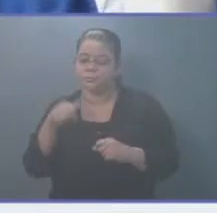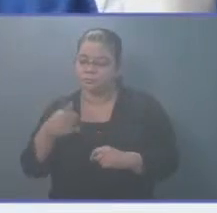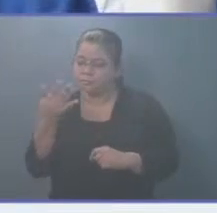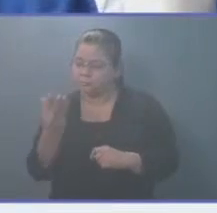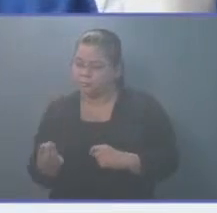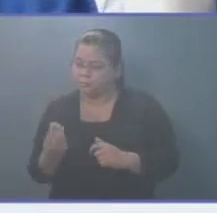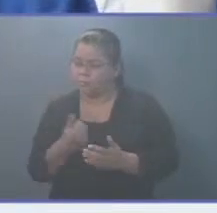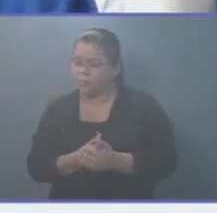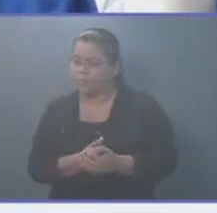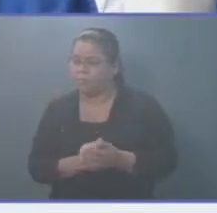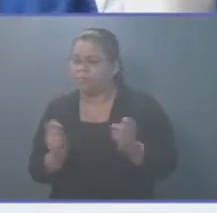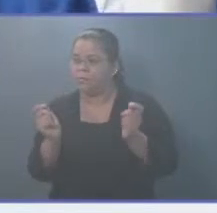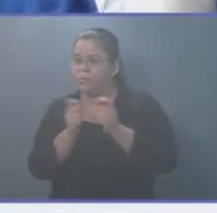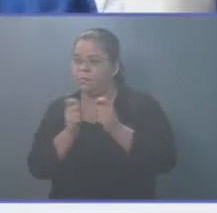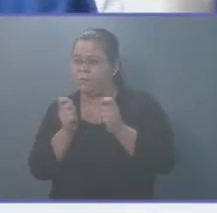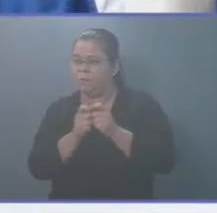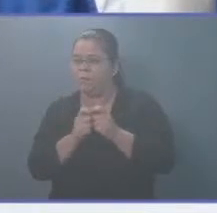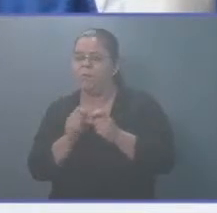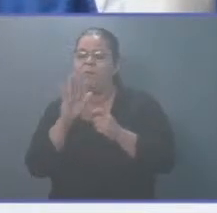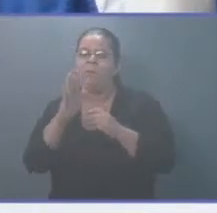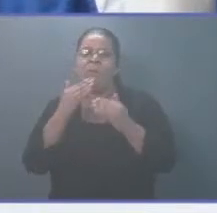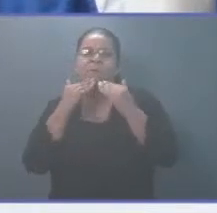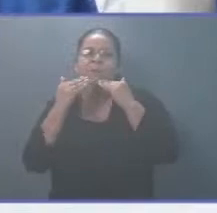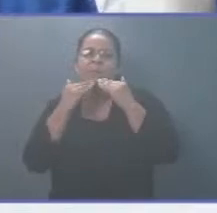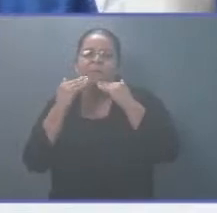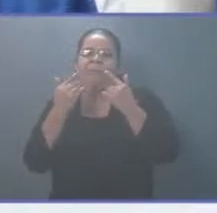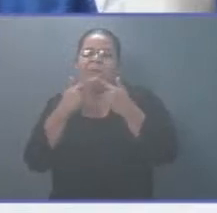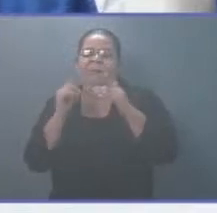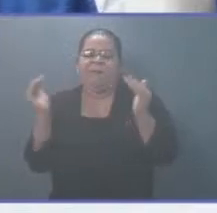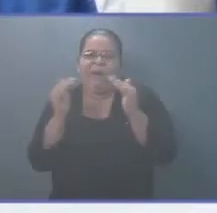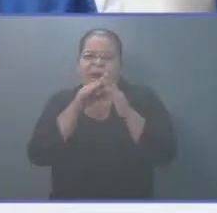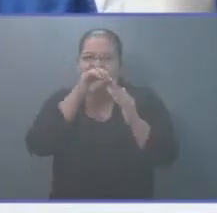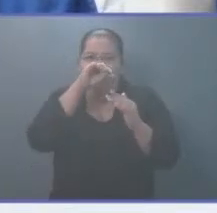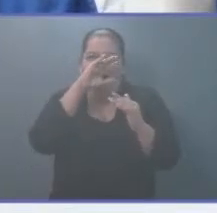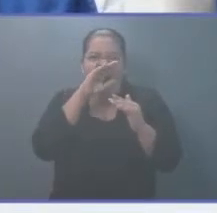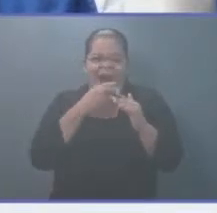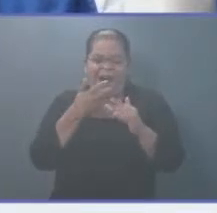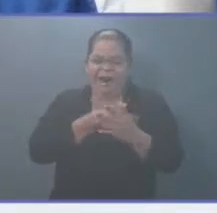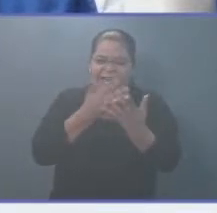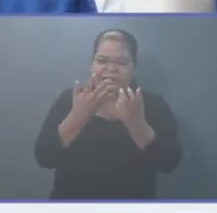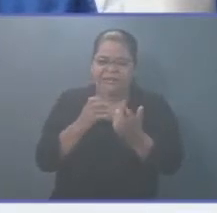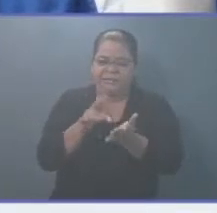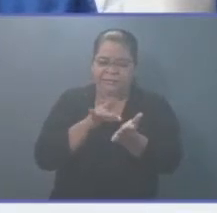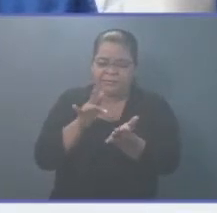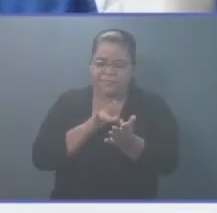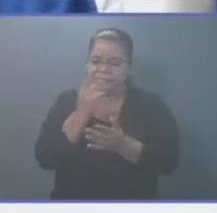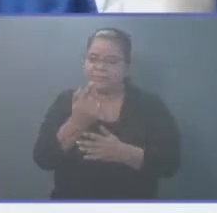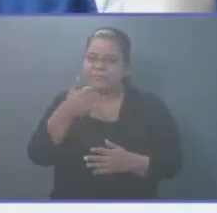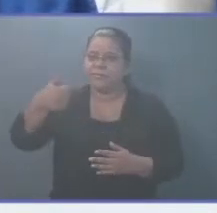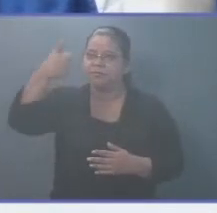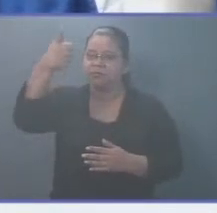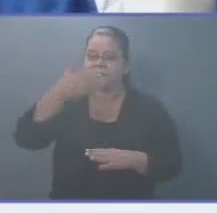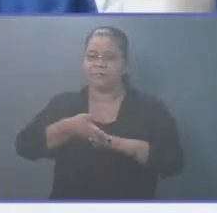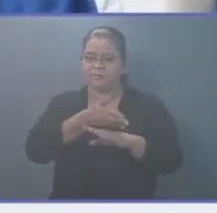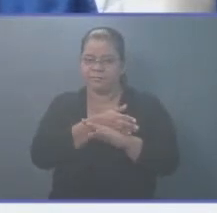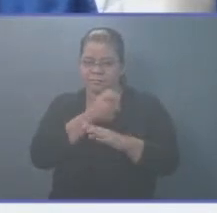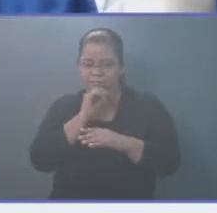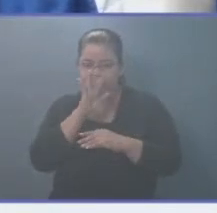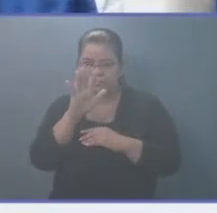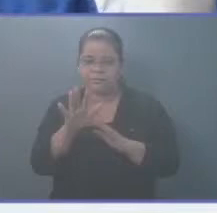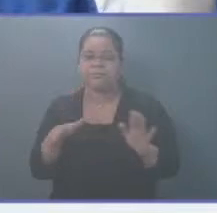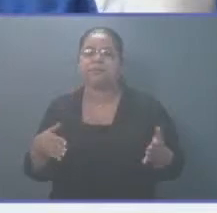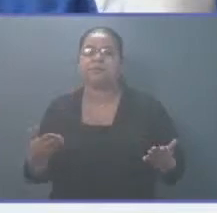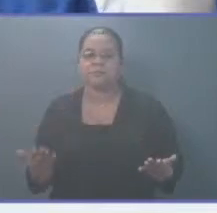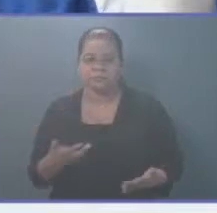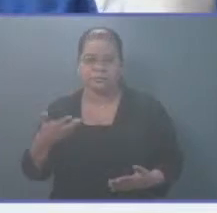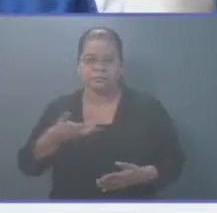puntualmente alguna redacción y justificación, lo mismo que también aprovechar la presencia de los titulares que mencioné para